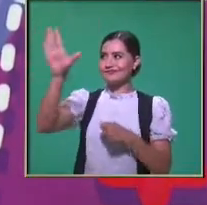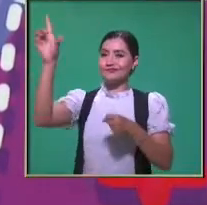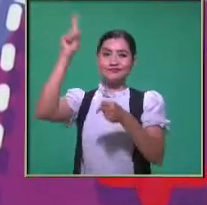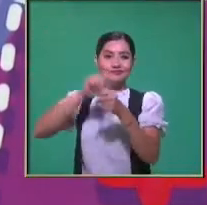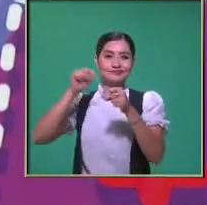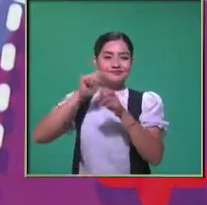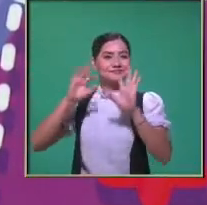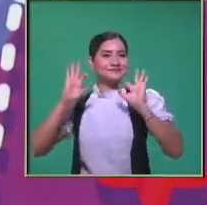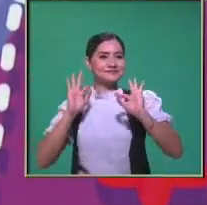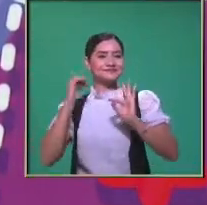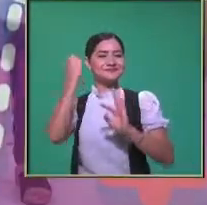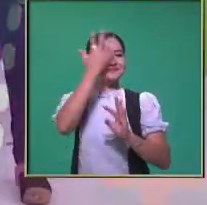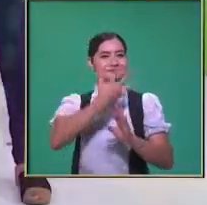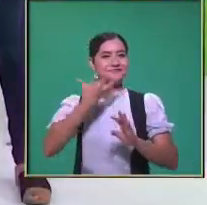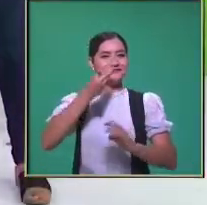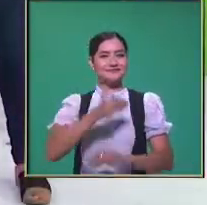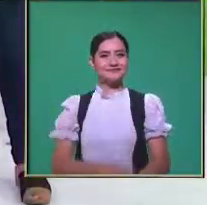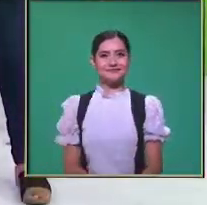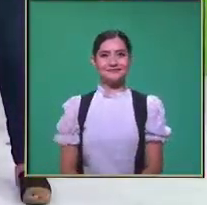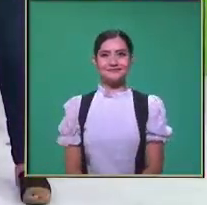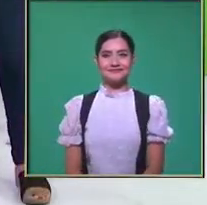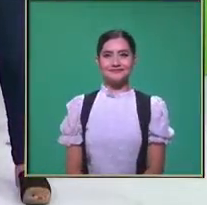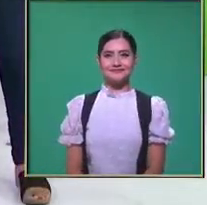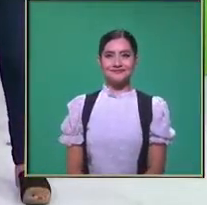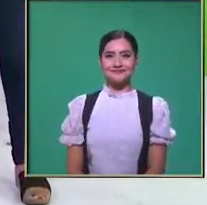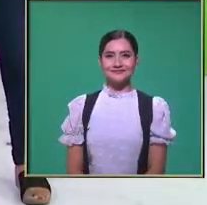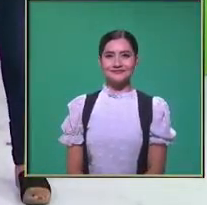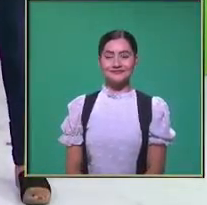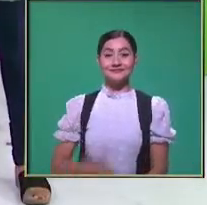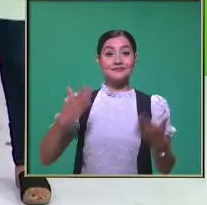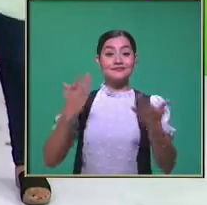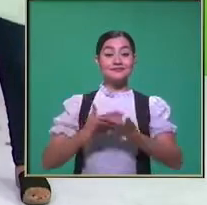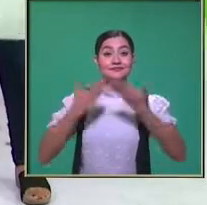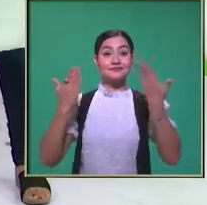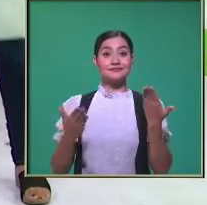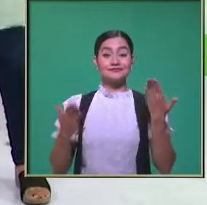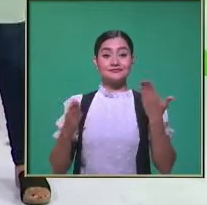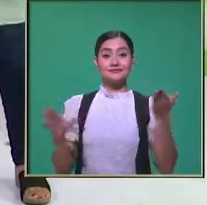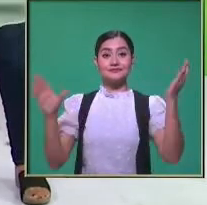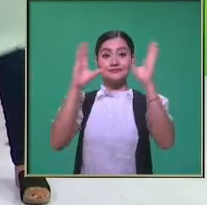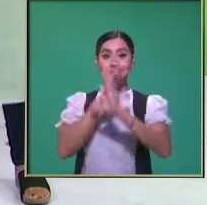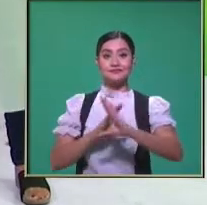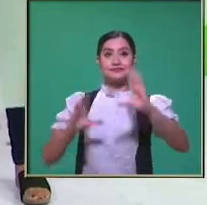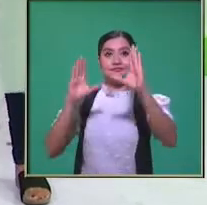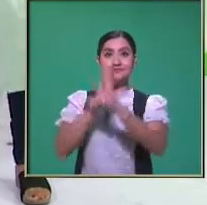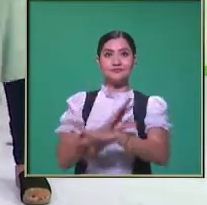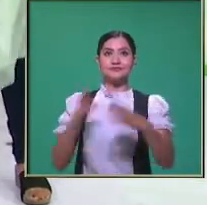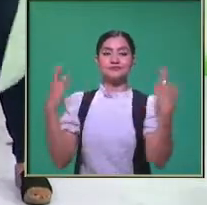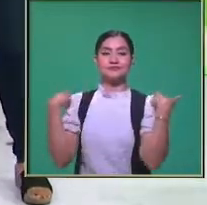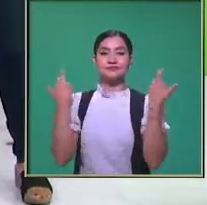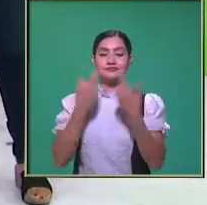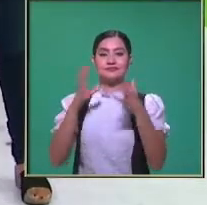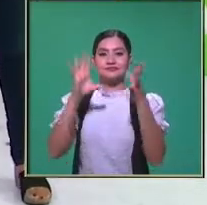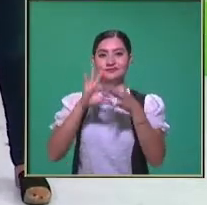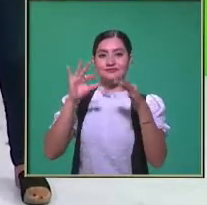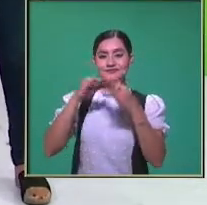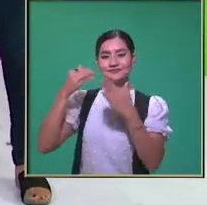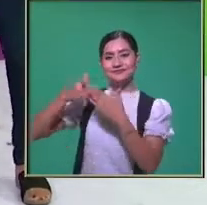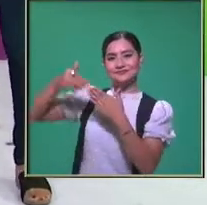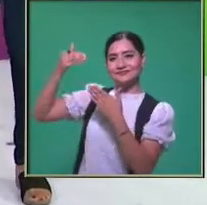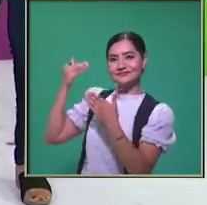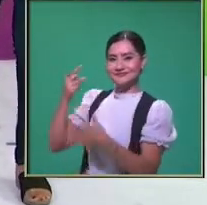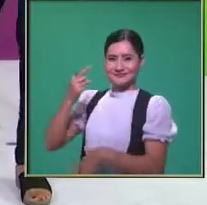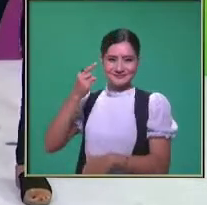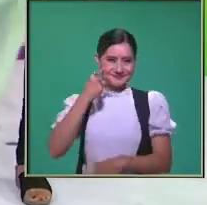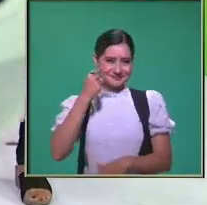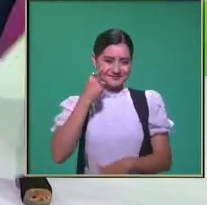los aires. Y ahora, maestro Hugo, ¿qué te parece si cantamos la canción que nos decías de El Viento? Vamos a cantarla. Irnos